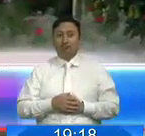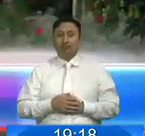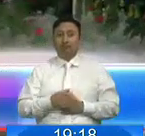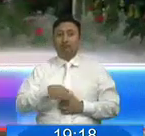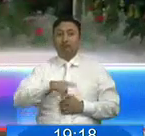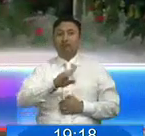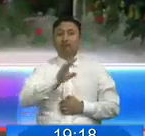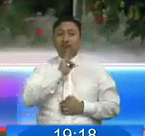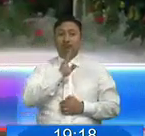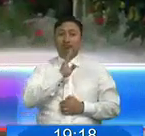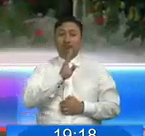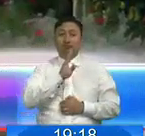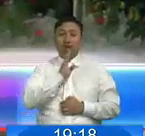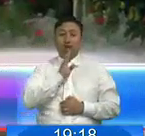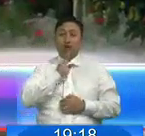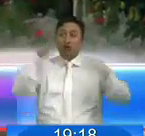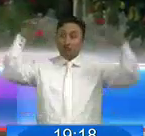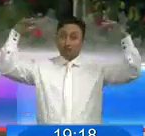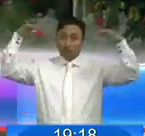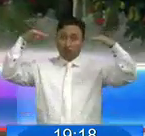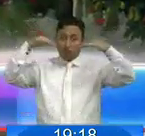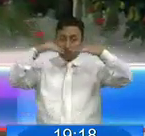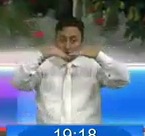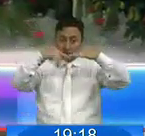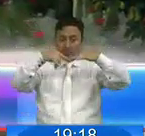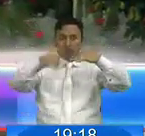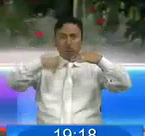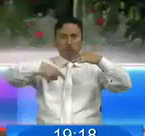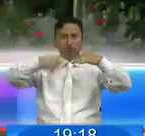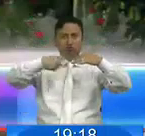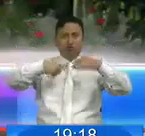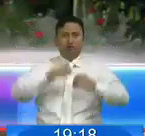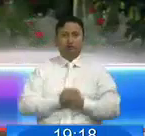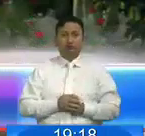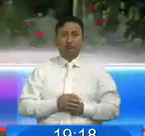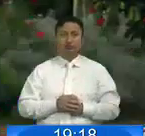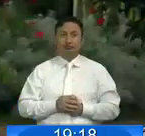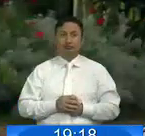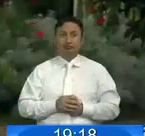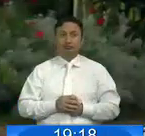el agua de los techos y genera energía eléctrica. Tenemos también energía